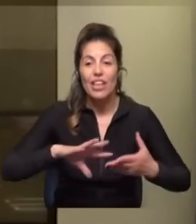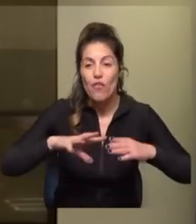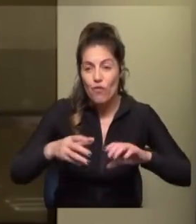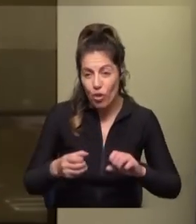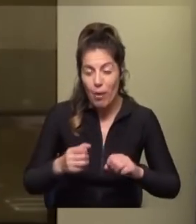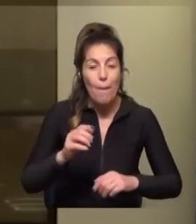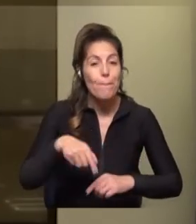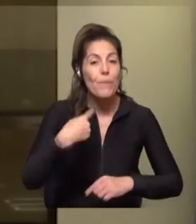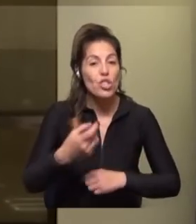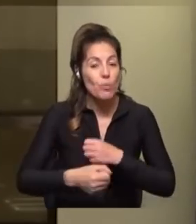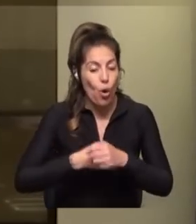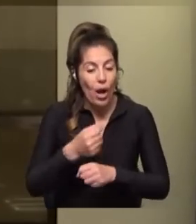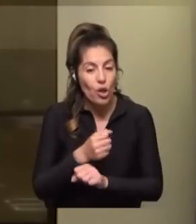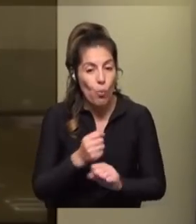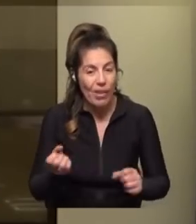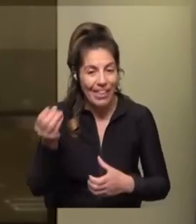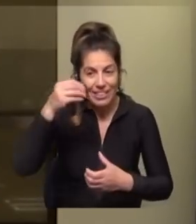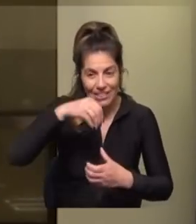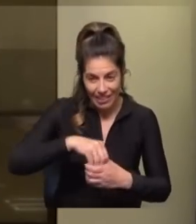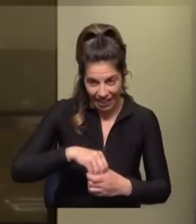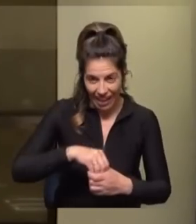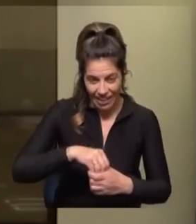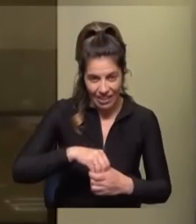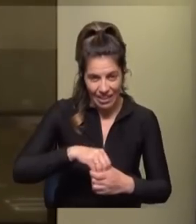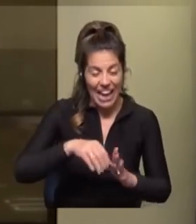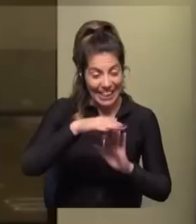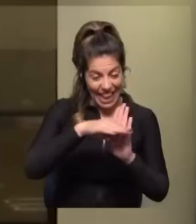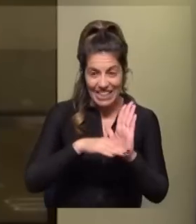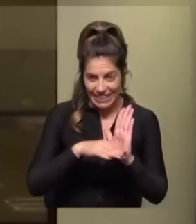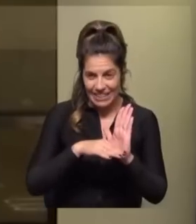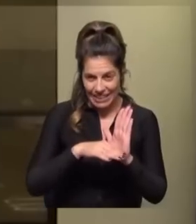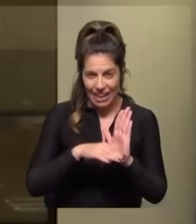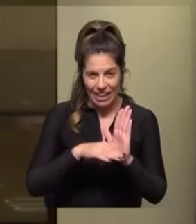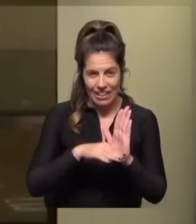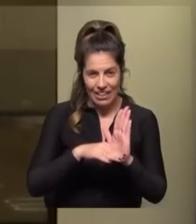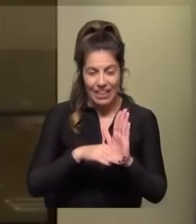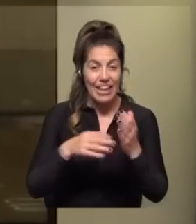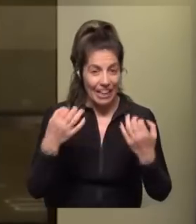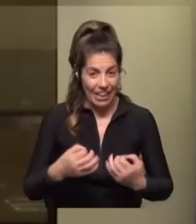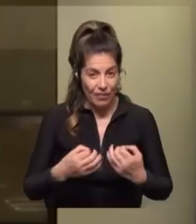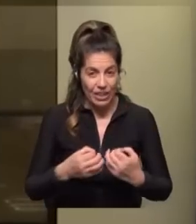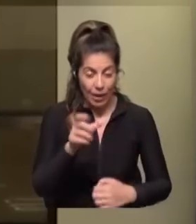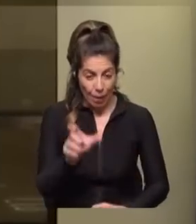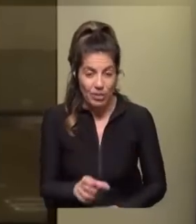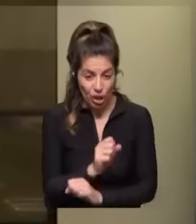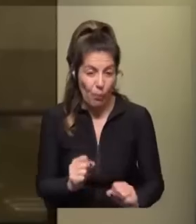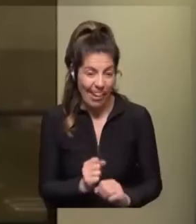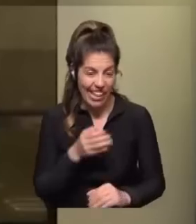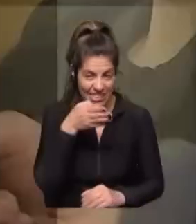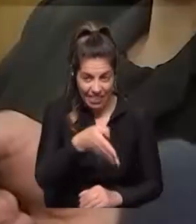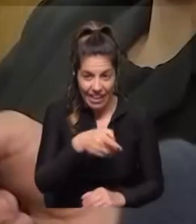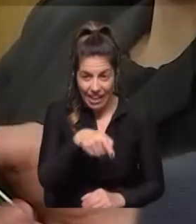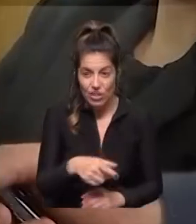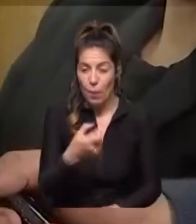para el próximo año puedan formar parte de este de esta lista y que En definitiva los usuarios puedan acceder